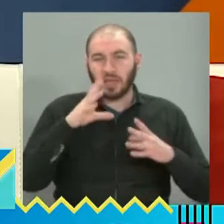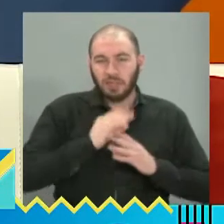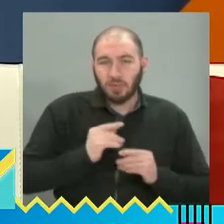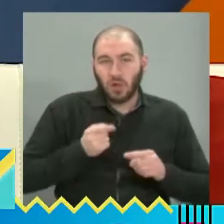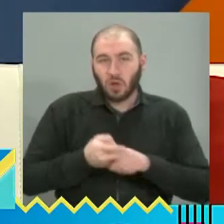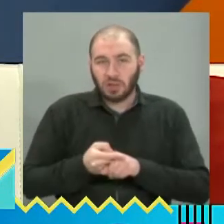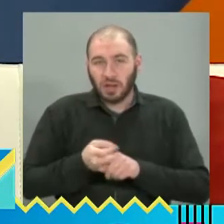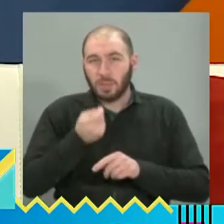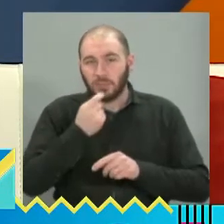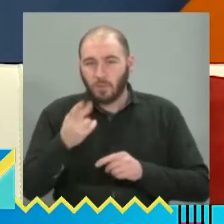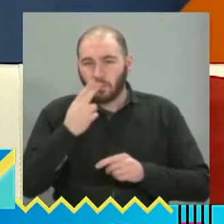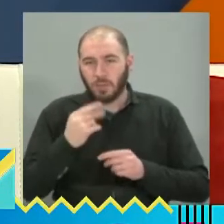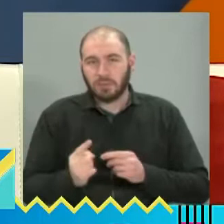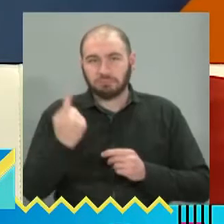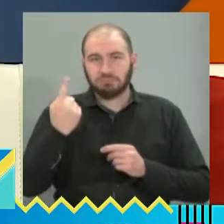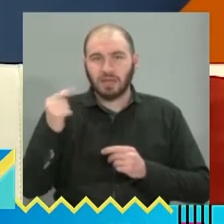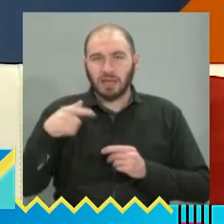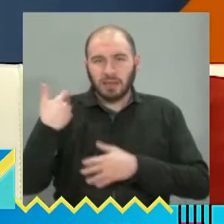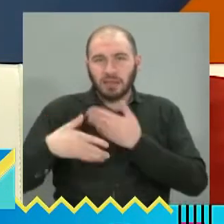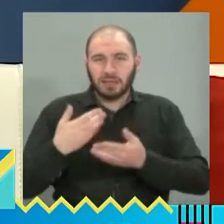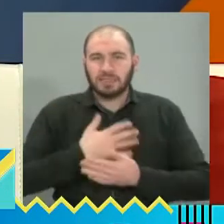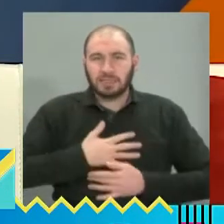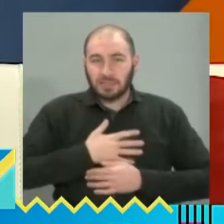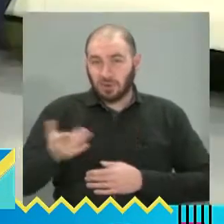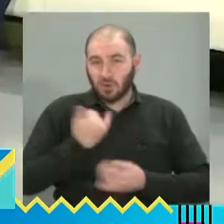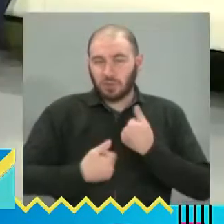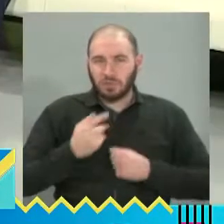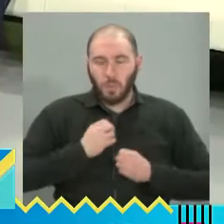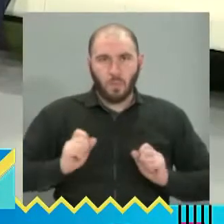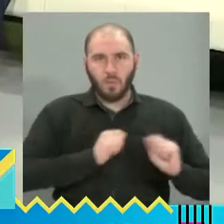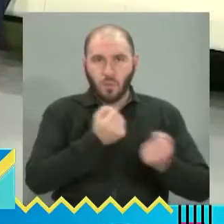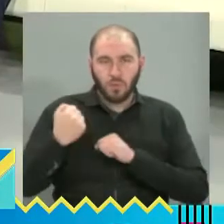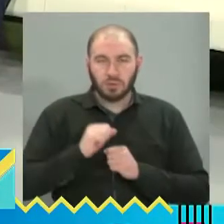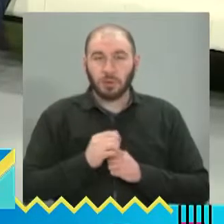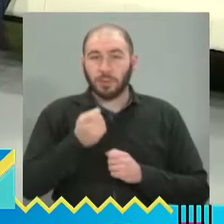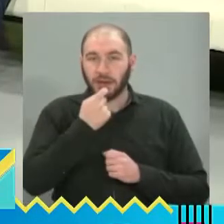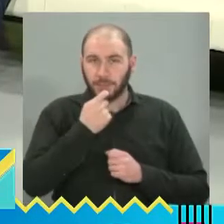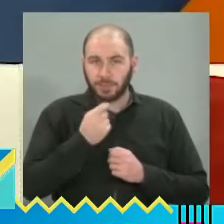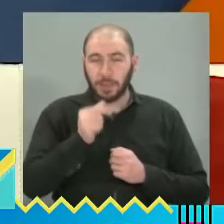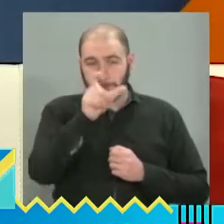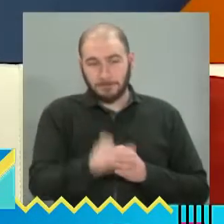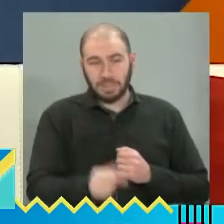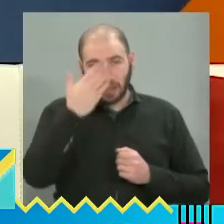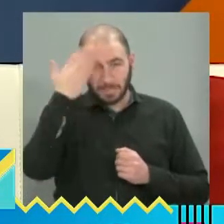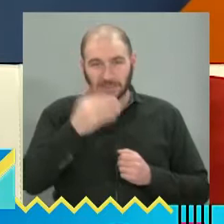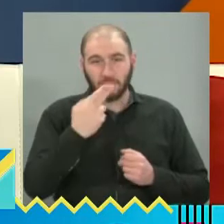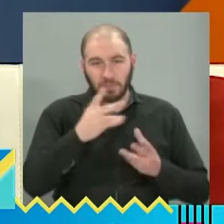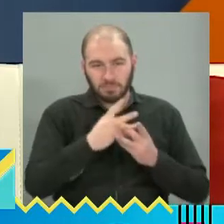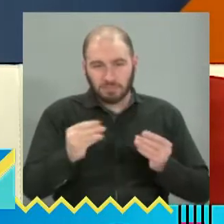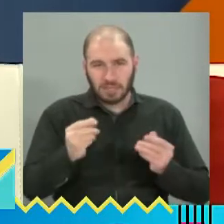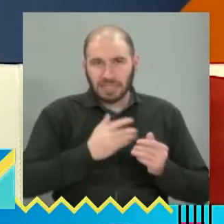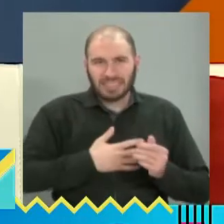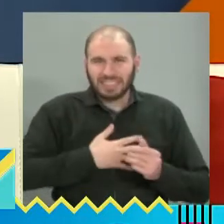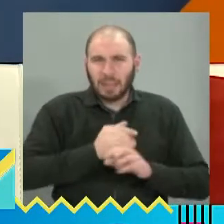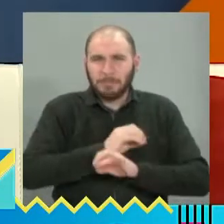antidepresivo cada vez que fuma. Y eso es lo que lo lleva a la sensación que el doctor explicaba de euforia. Por lo tanto, cuando el paciente empieza a dejar de fumar, se siente